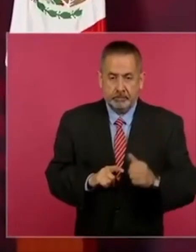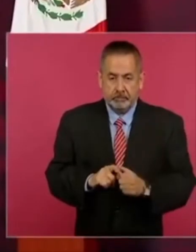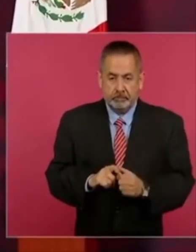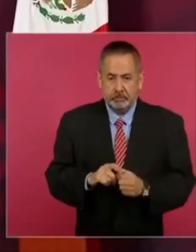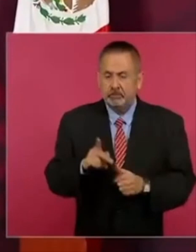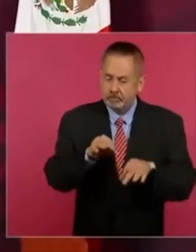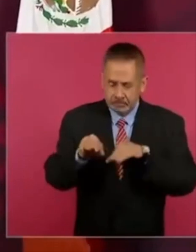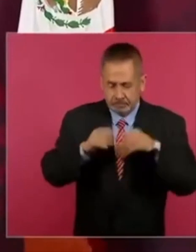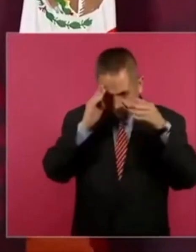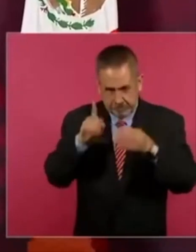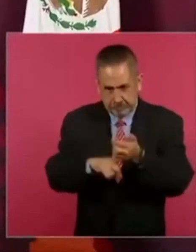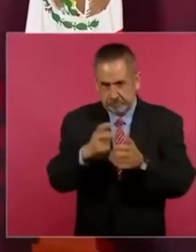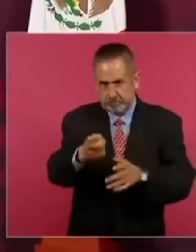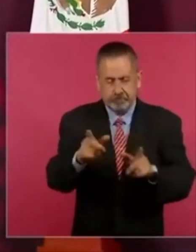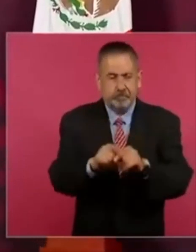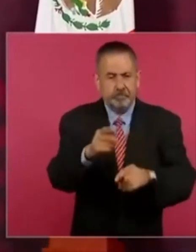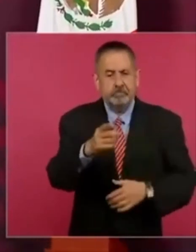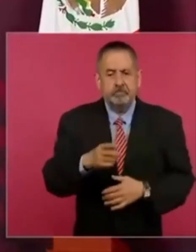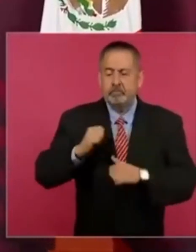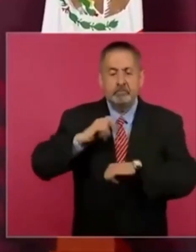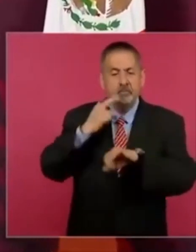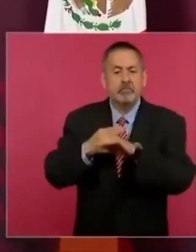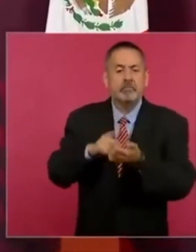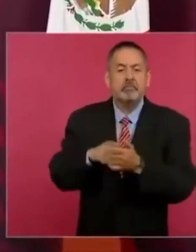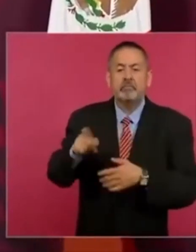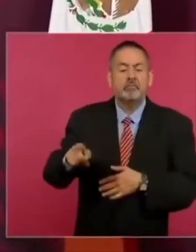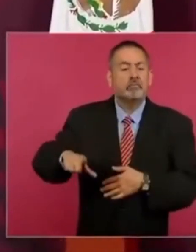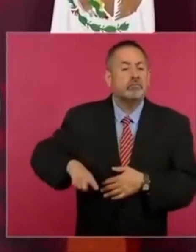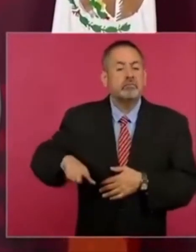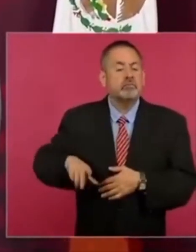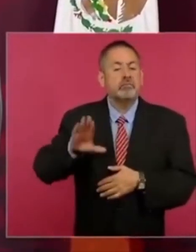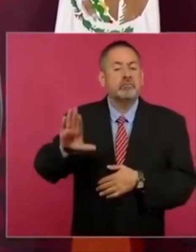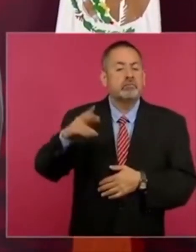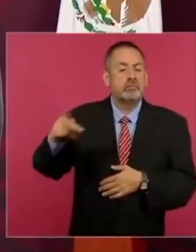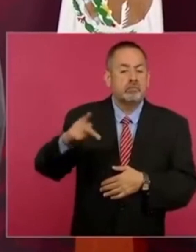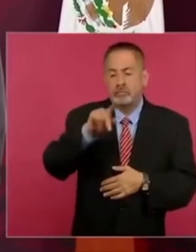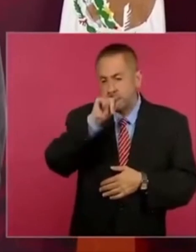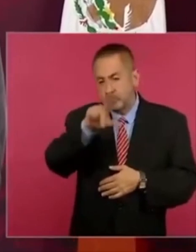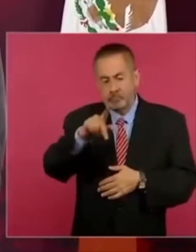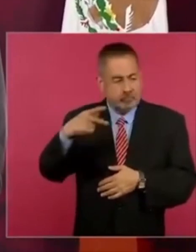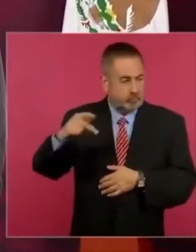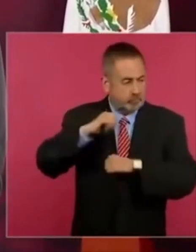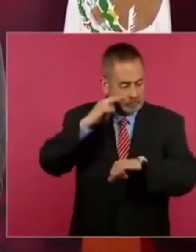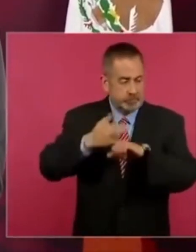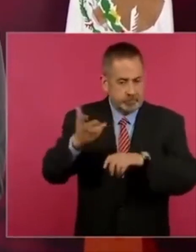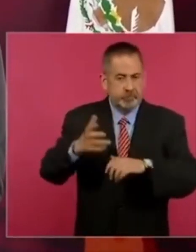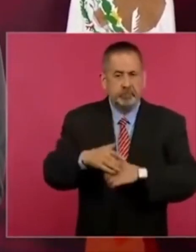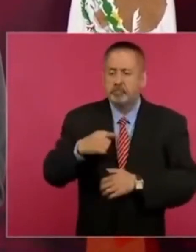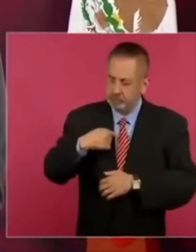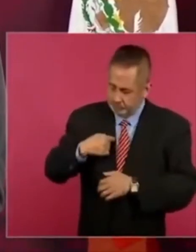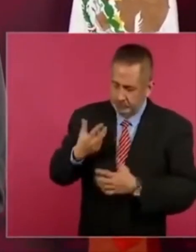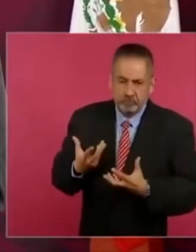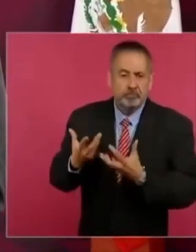Se está trabajando en eso. Está a cargo del gobierno de Jalisco, pero